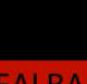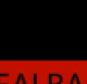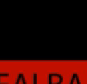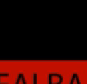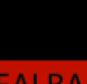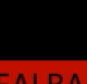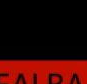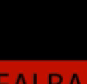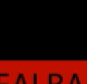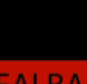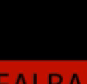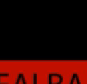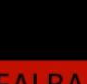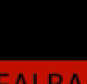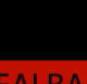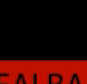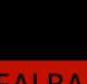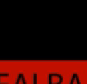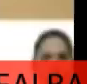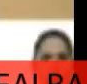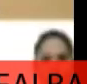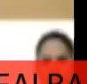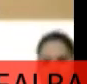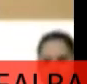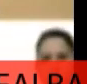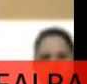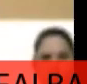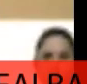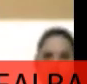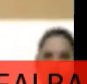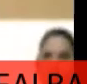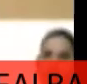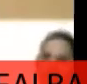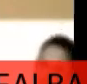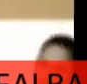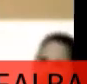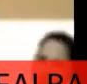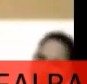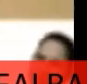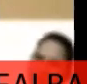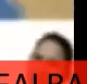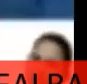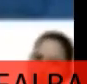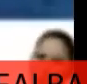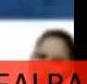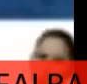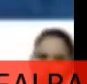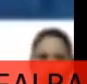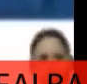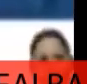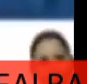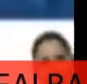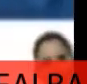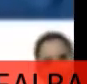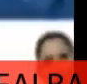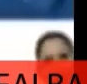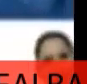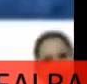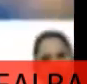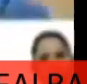que Venezuela necesita para enfrentar la pandemia. Nos decía un oyente a través